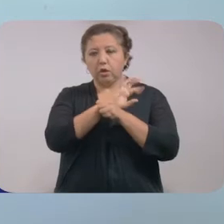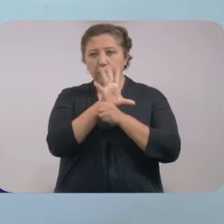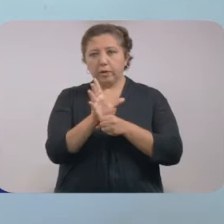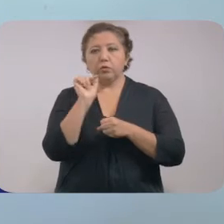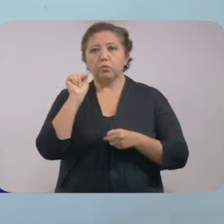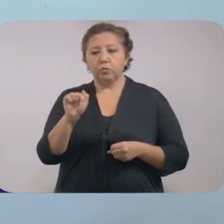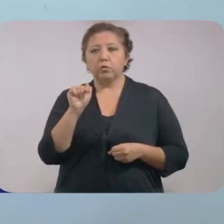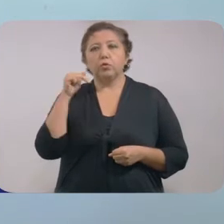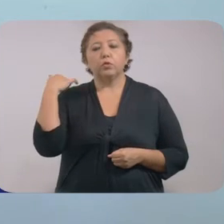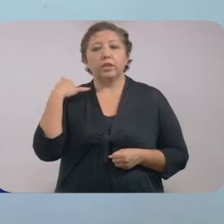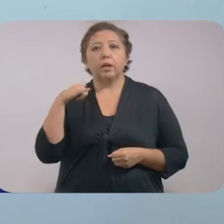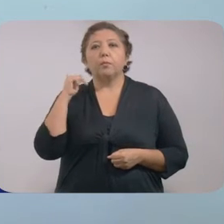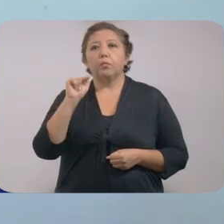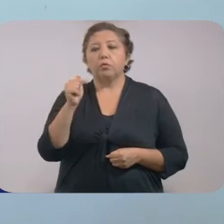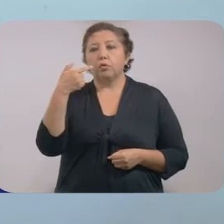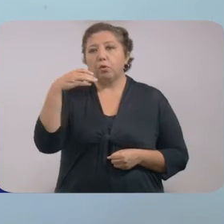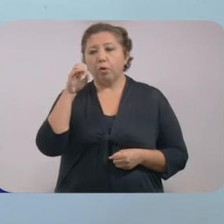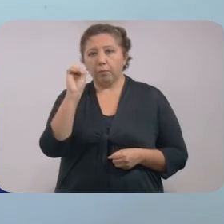internet